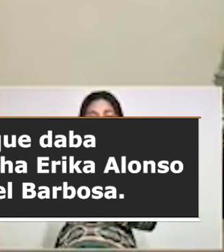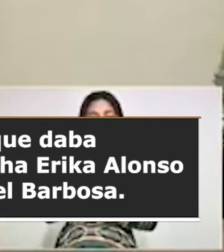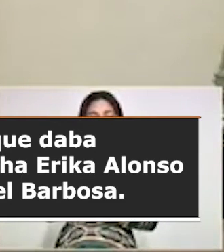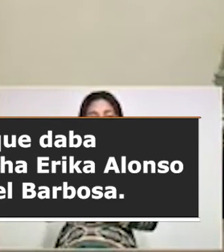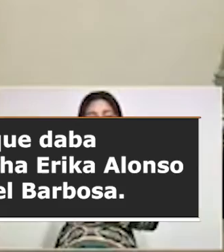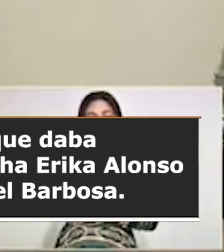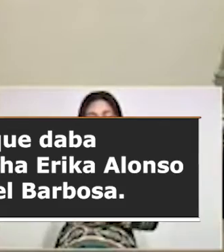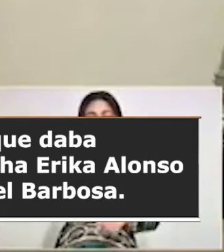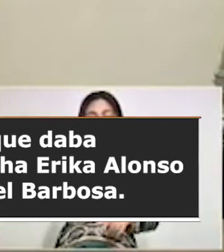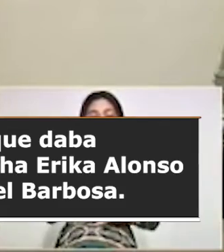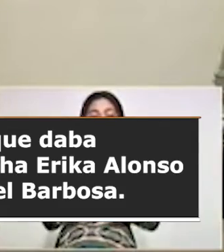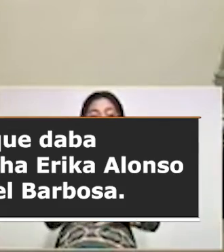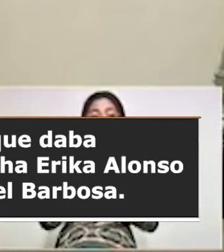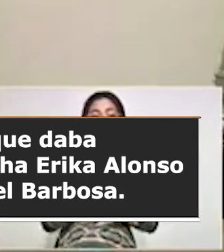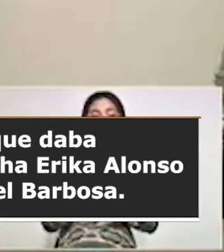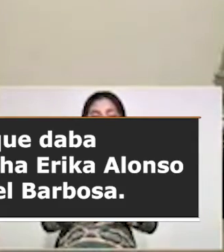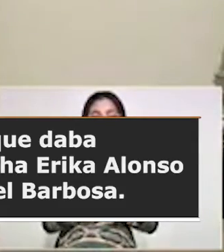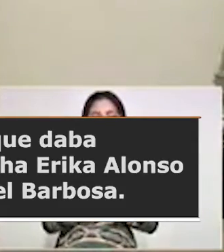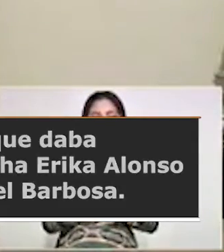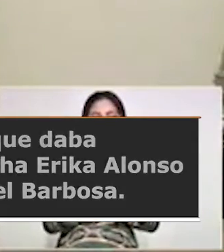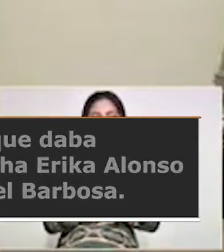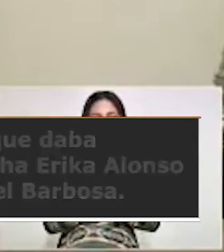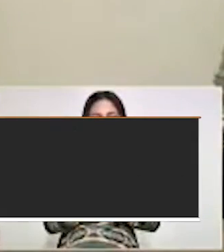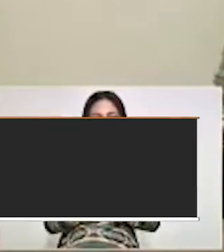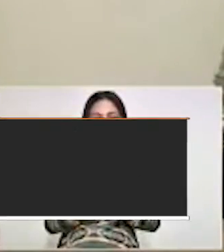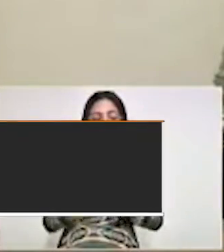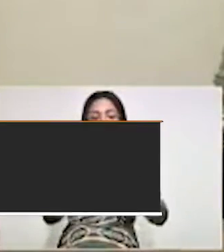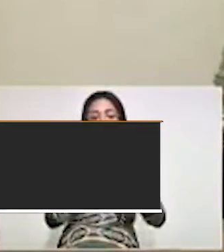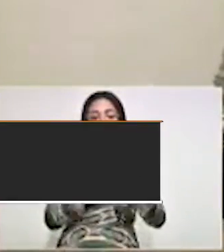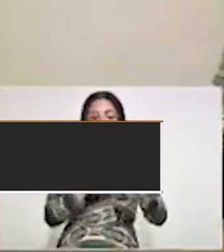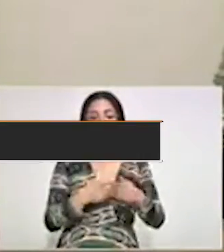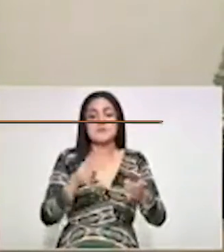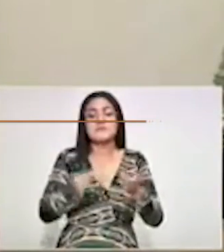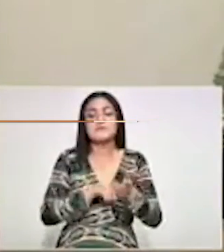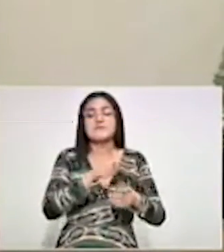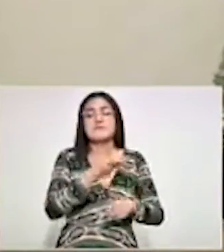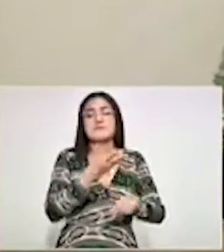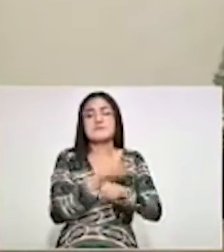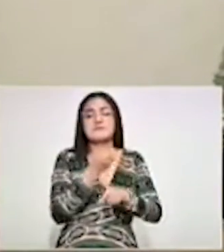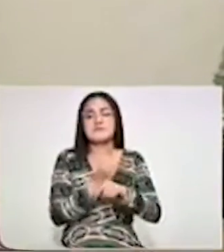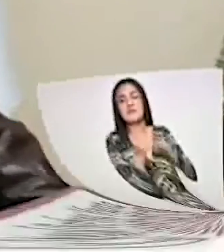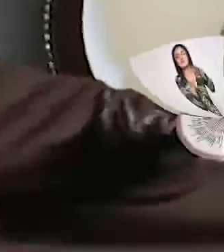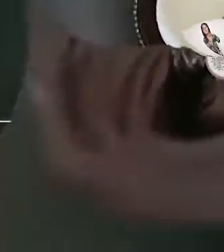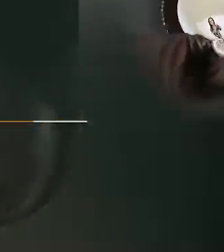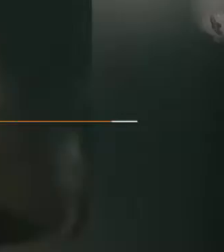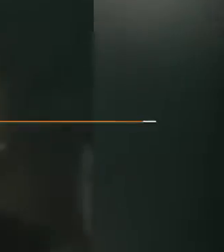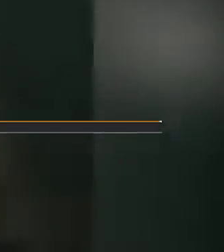responsabilidades de esa empresa y de quienes daban el mantenimiento.